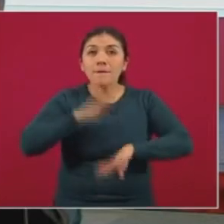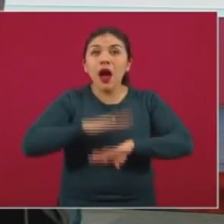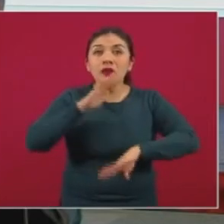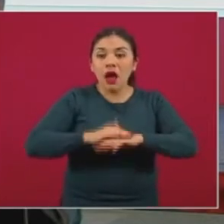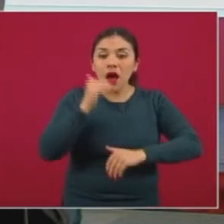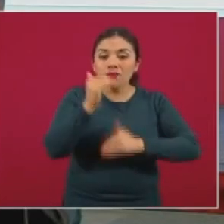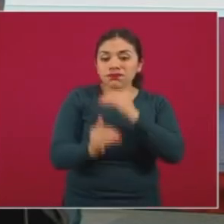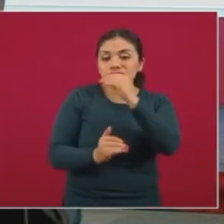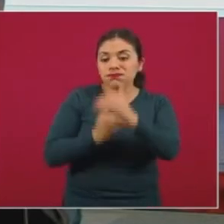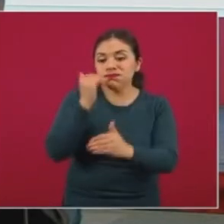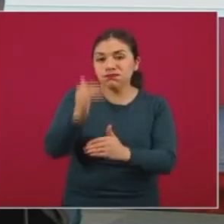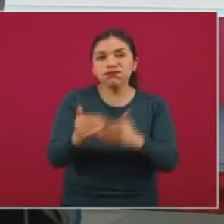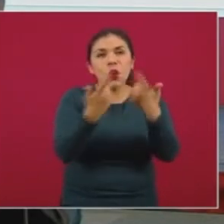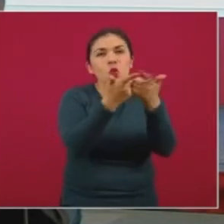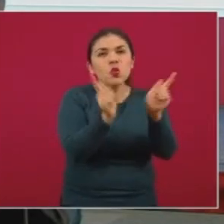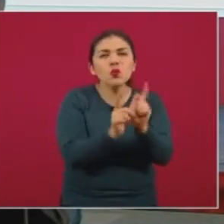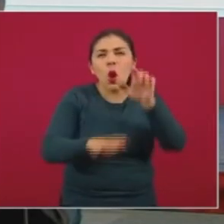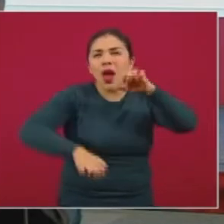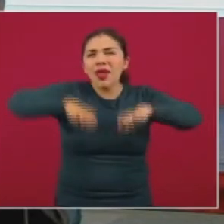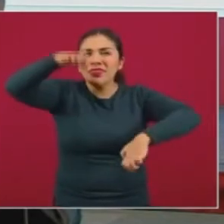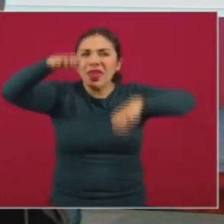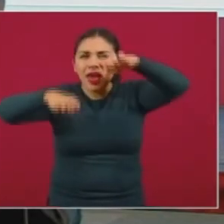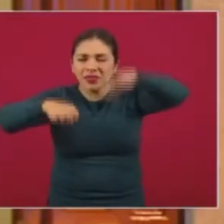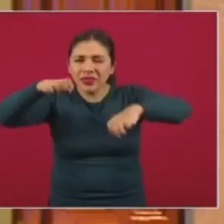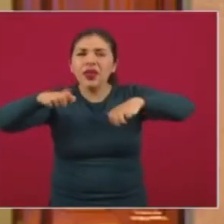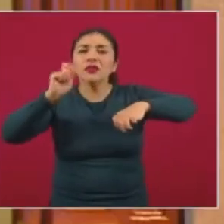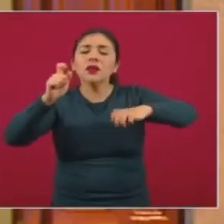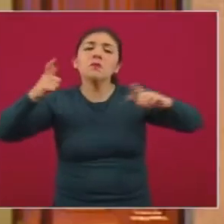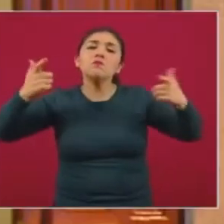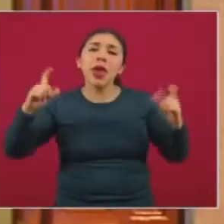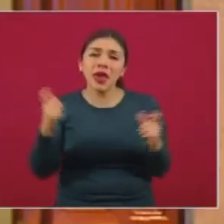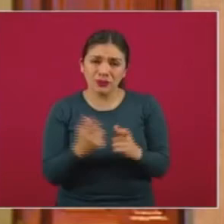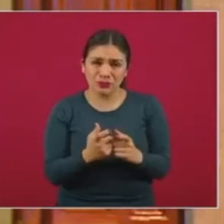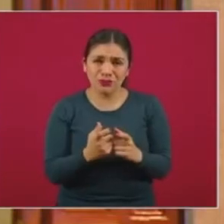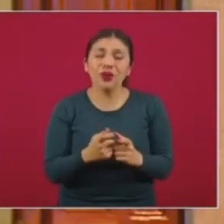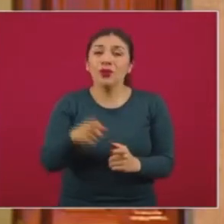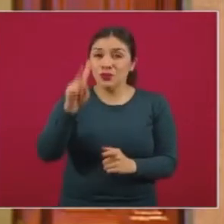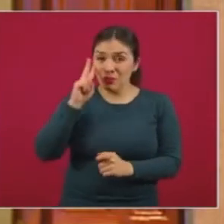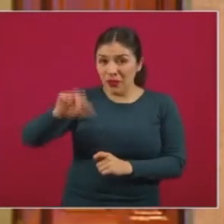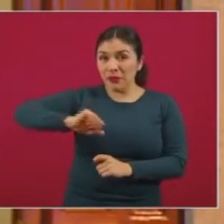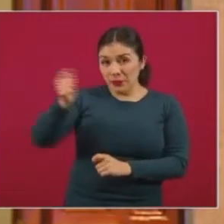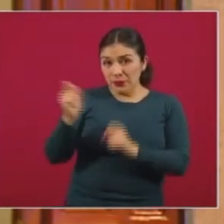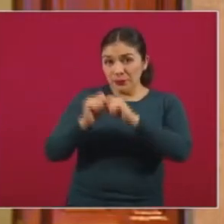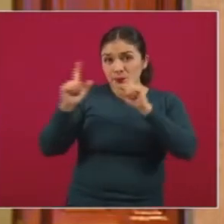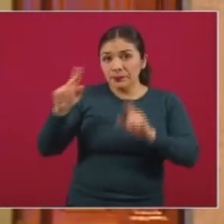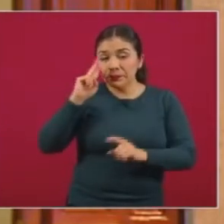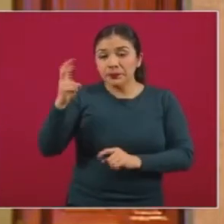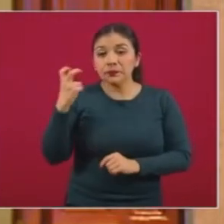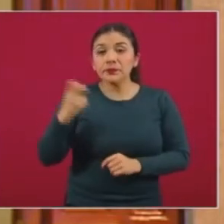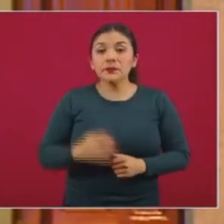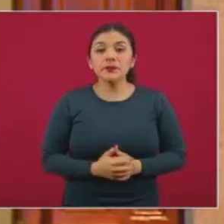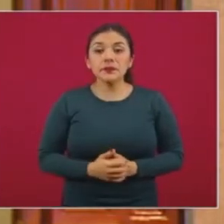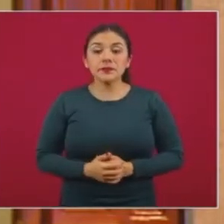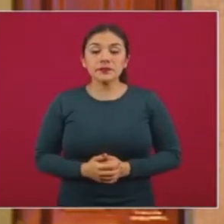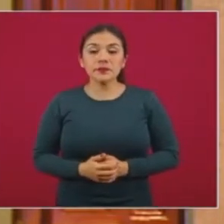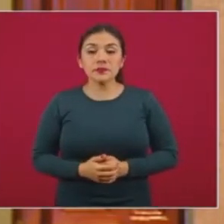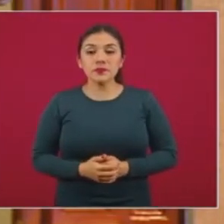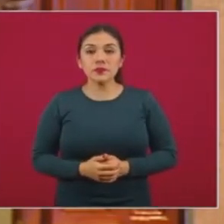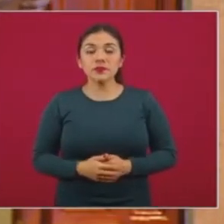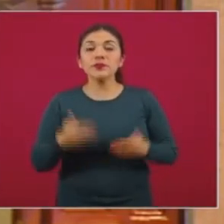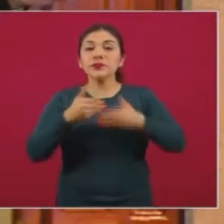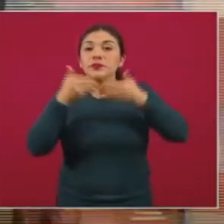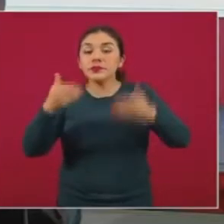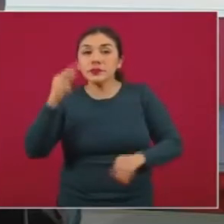en cada uno de los grupos de edad va disminuyendo. Entonces, si vemos la siguiente diapositiva, ahora